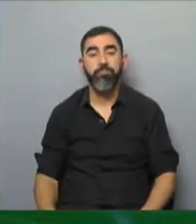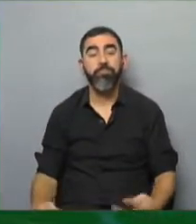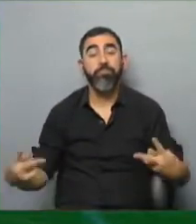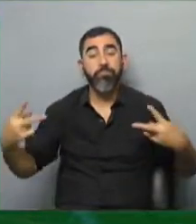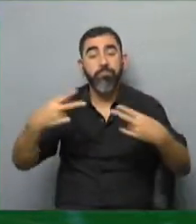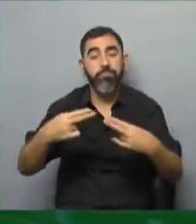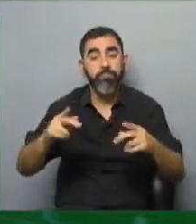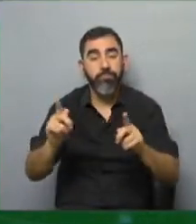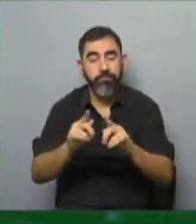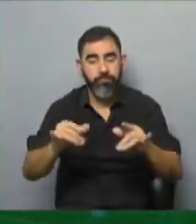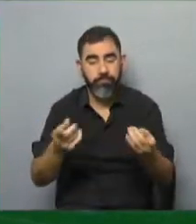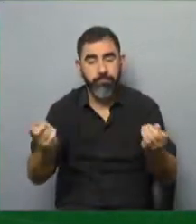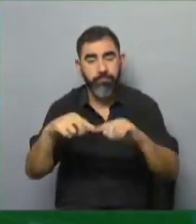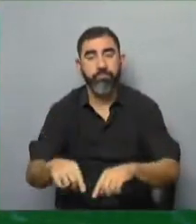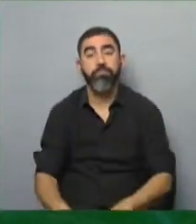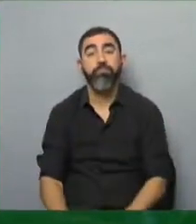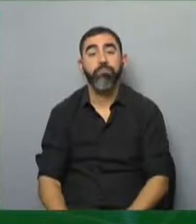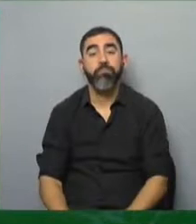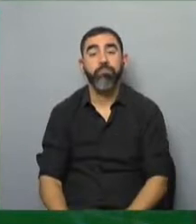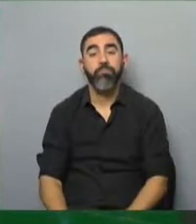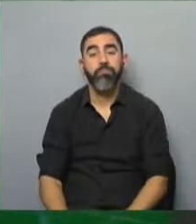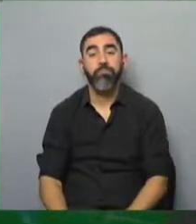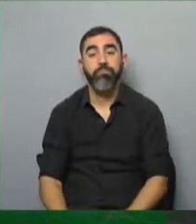Momento de hacer una pausa muy breve, volvemos enseguida.